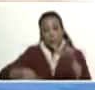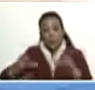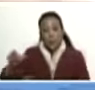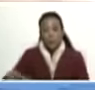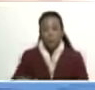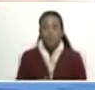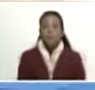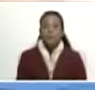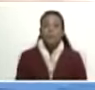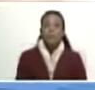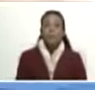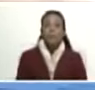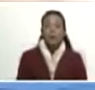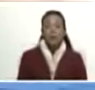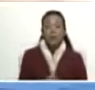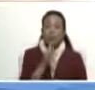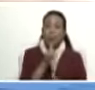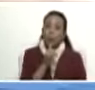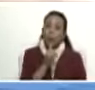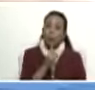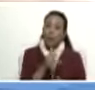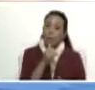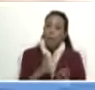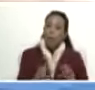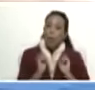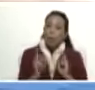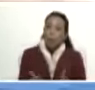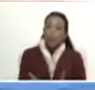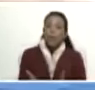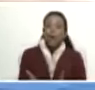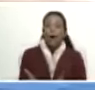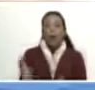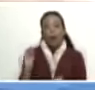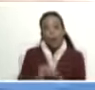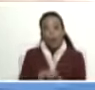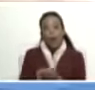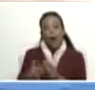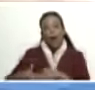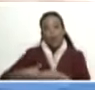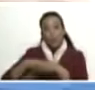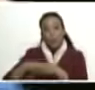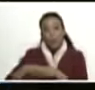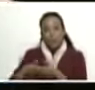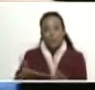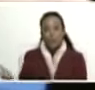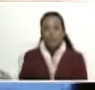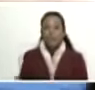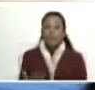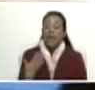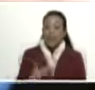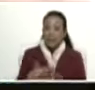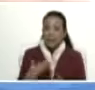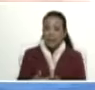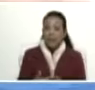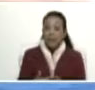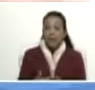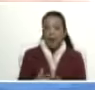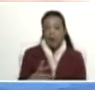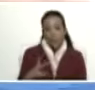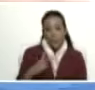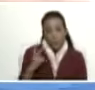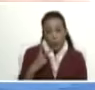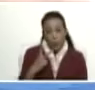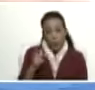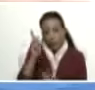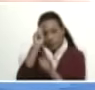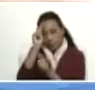hermano. Válgome de esta oportunidad para renovar a vuestra excelencia el testimonio de mi más alta y